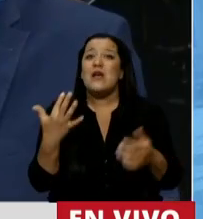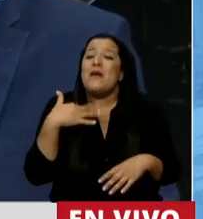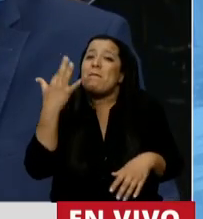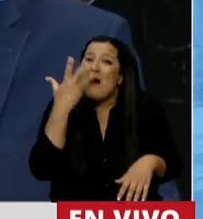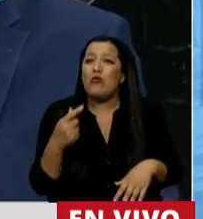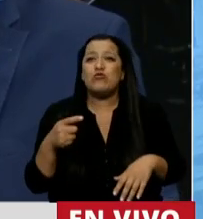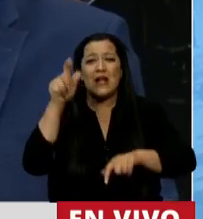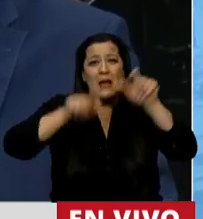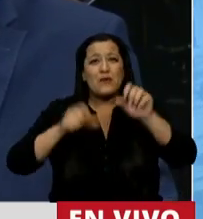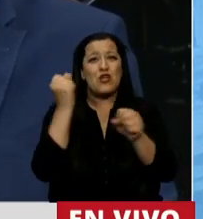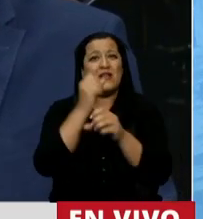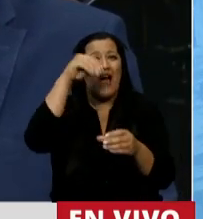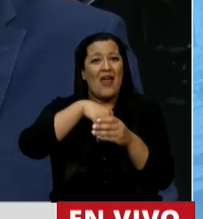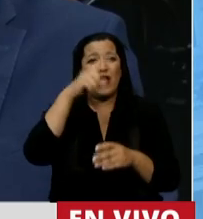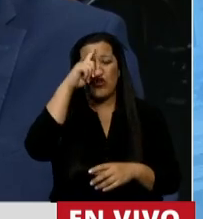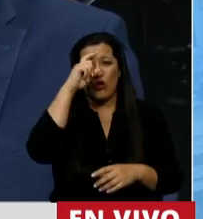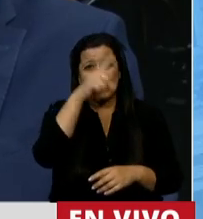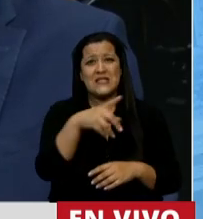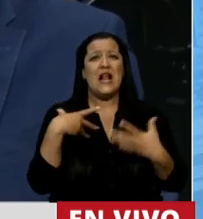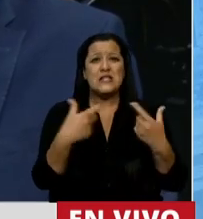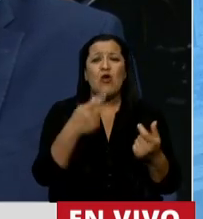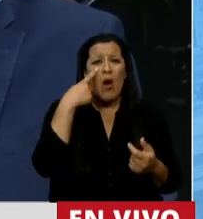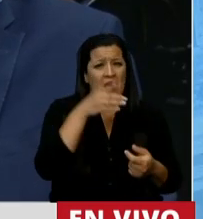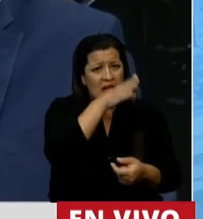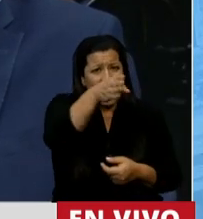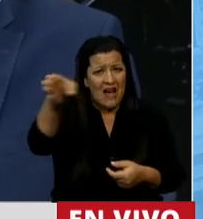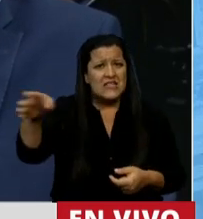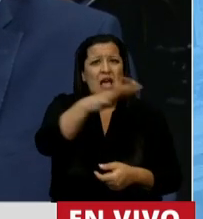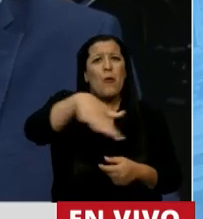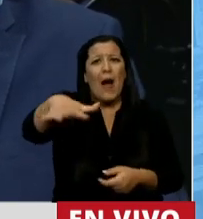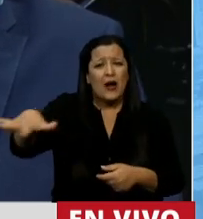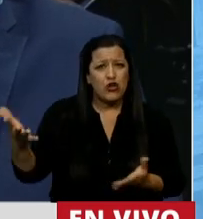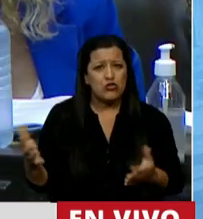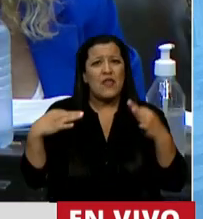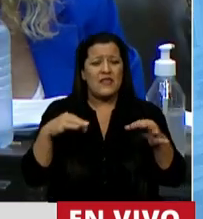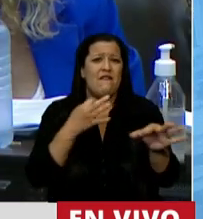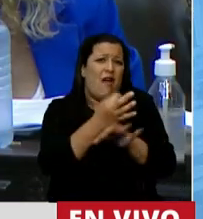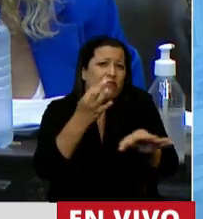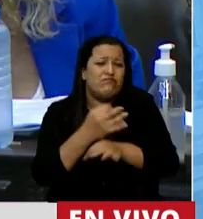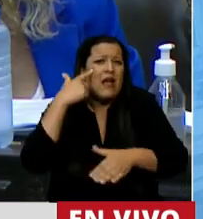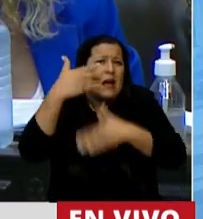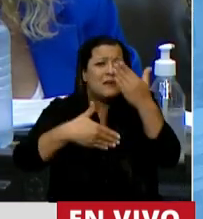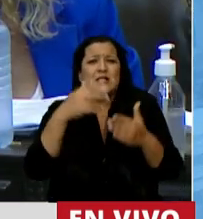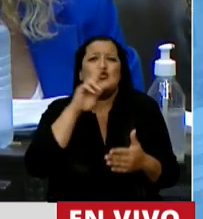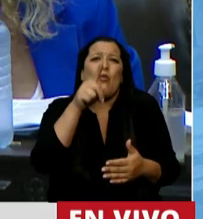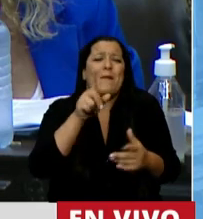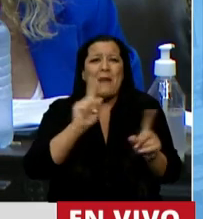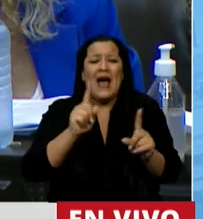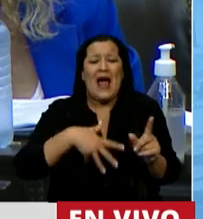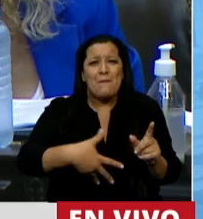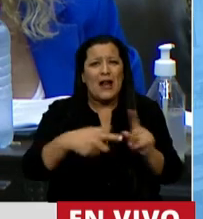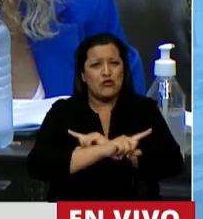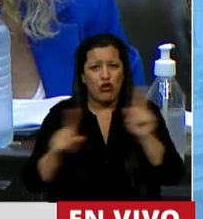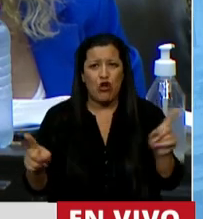los efectores de salud que tanto dicen en los barrios dando capacitaciones a las mujeres para no quedar